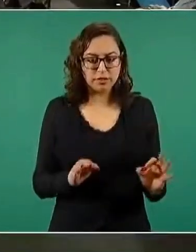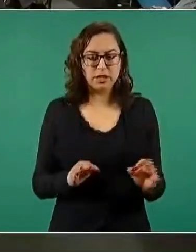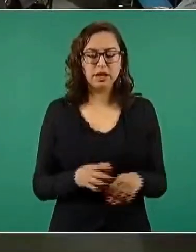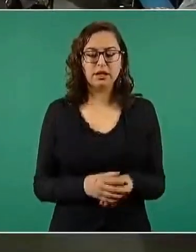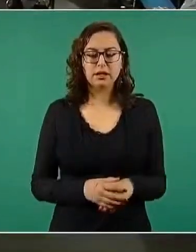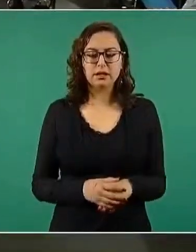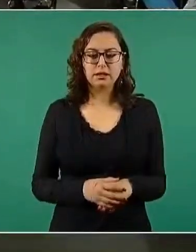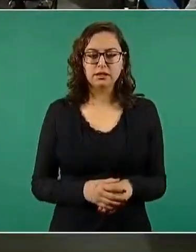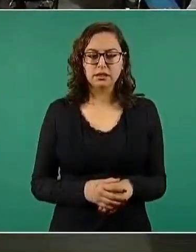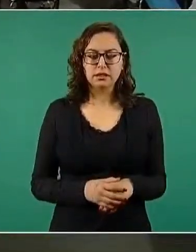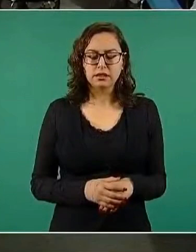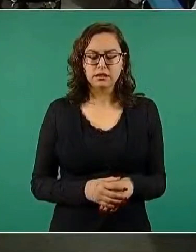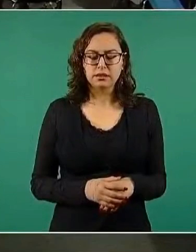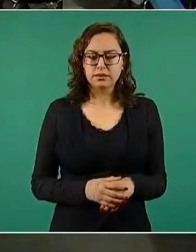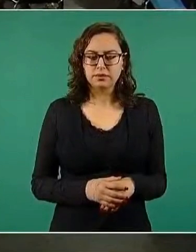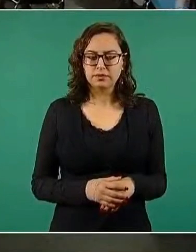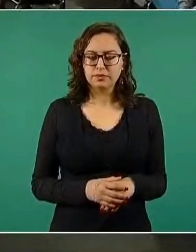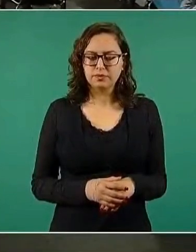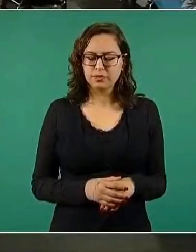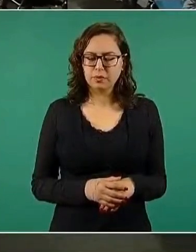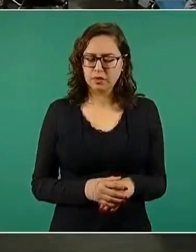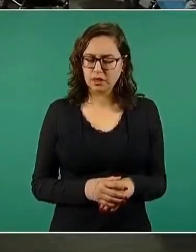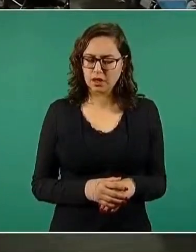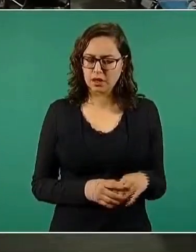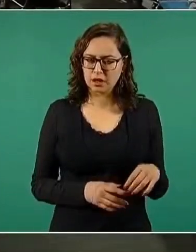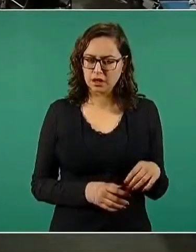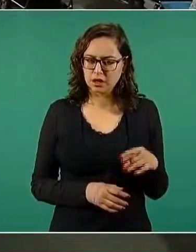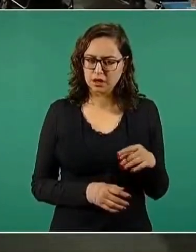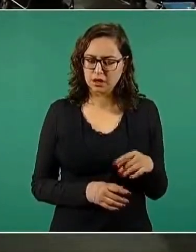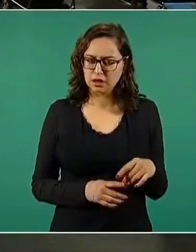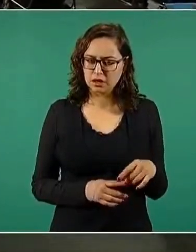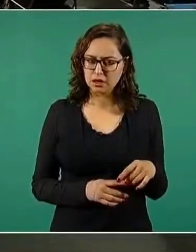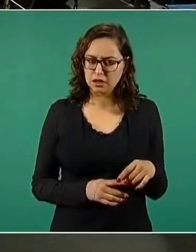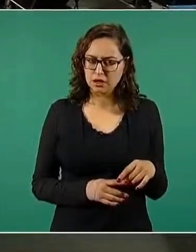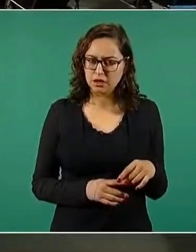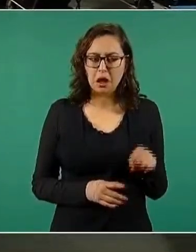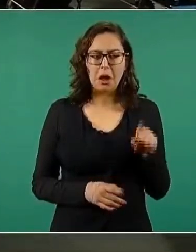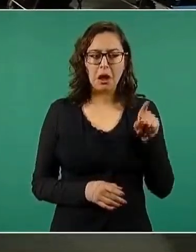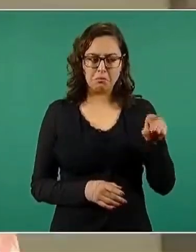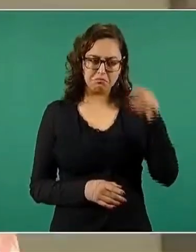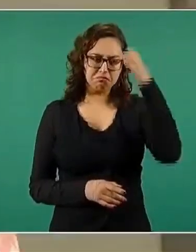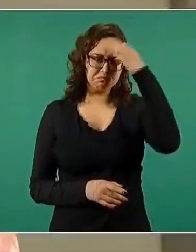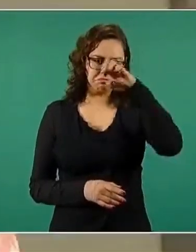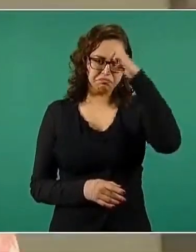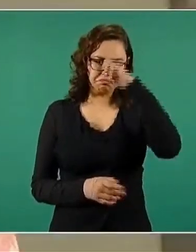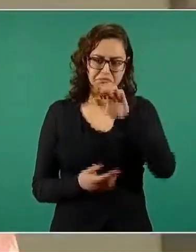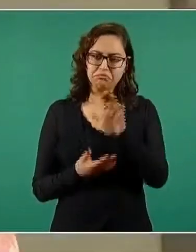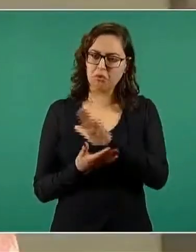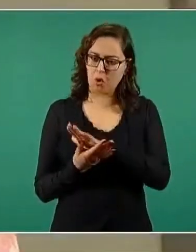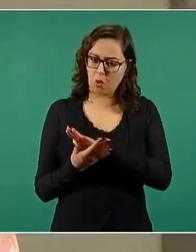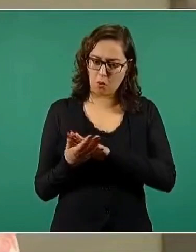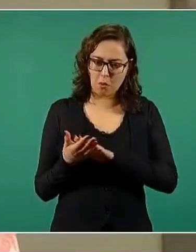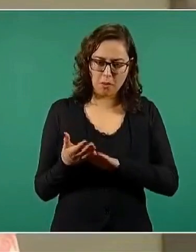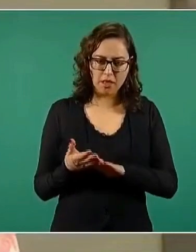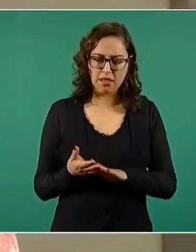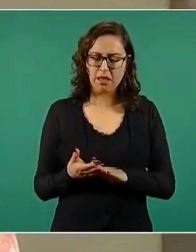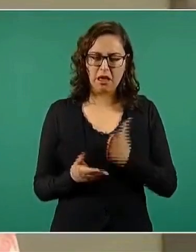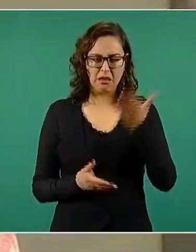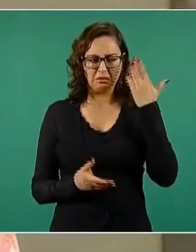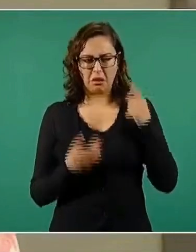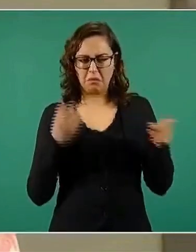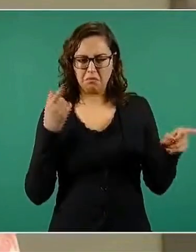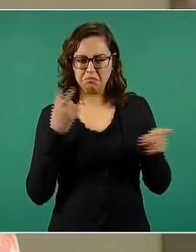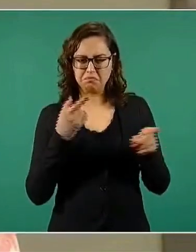Yo le pedí que me ayude, su experiencia, un hombre humilde, a pesar de que lo que han dicho, yo